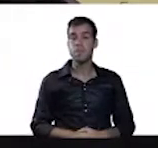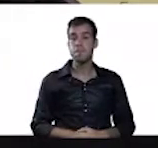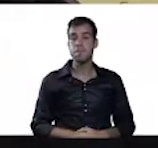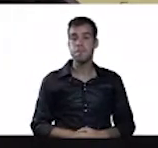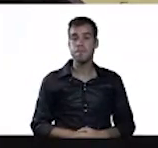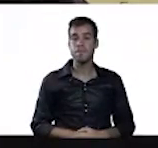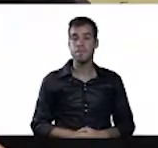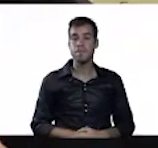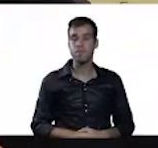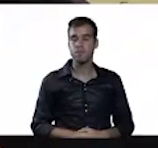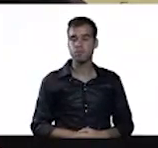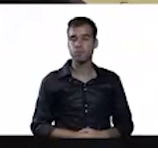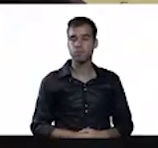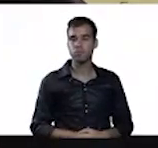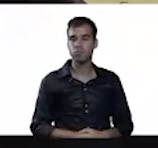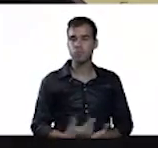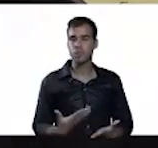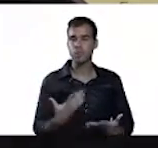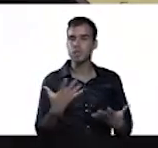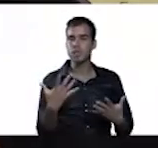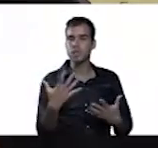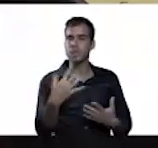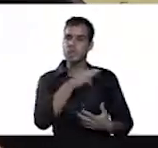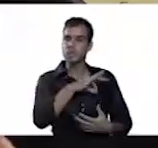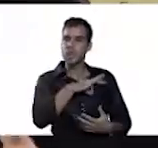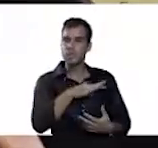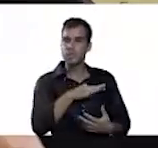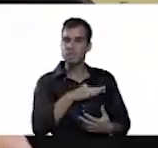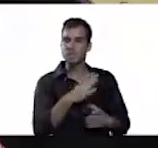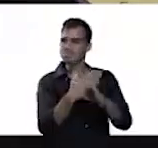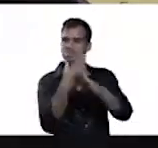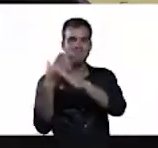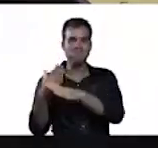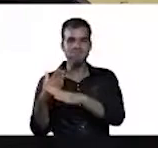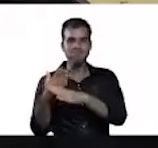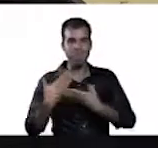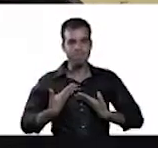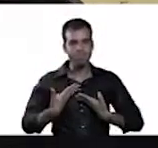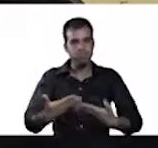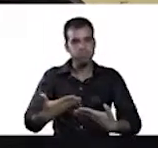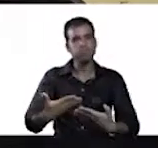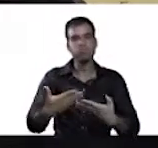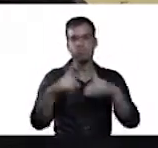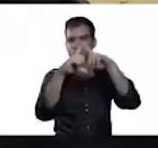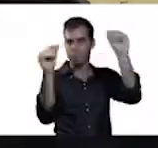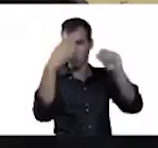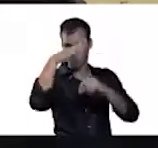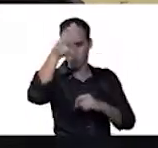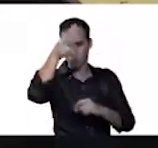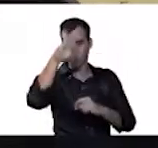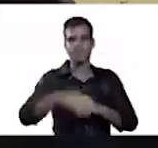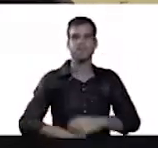al igual que sentimientos diferentes hacia Cuba con respecto a los